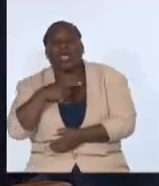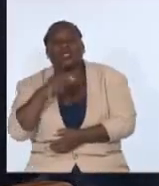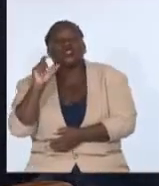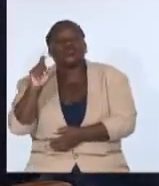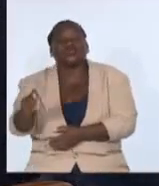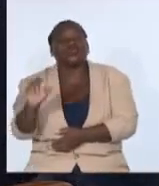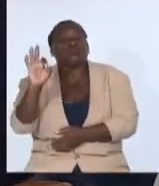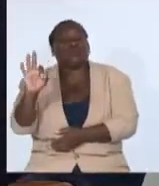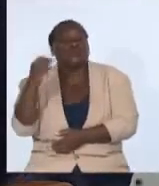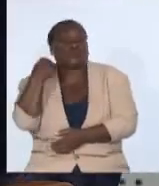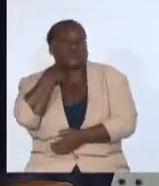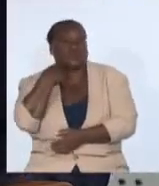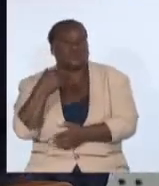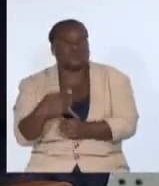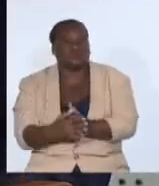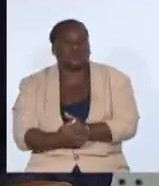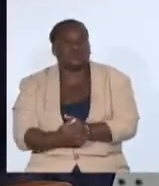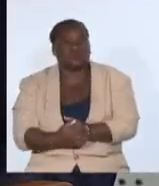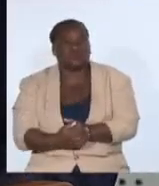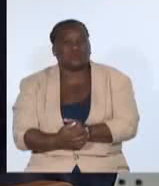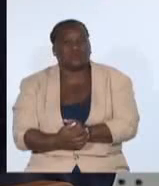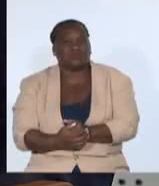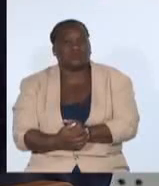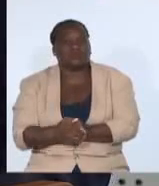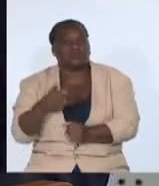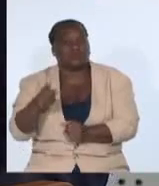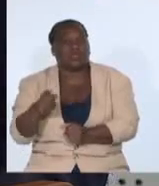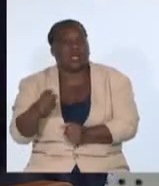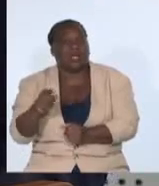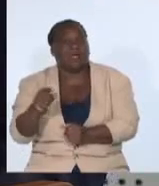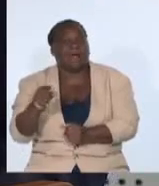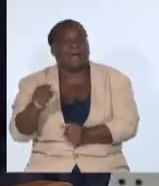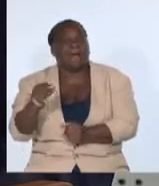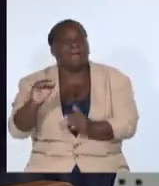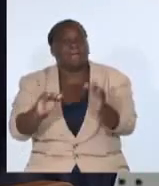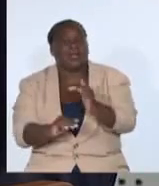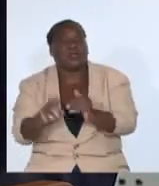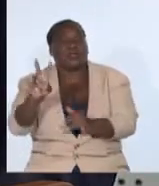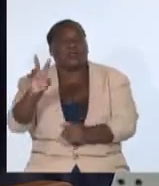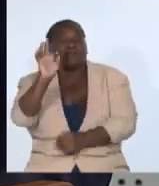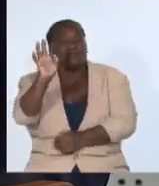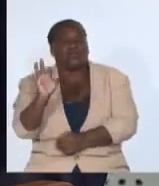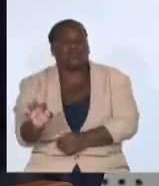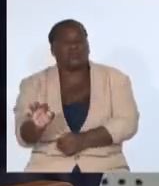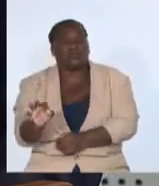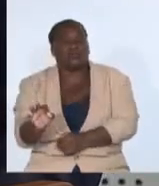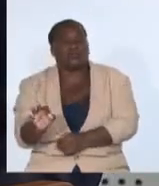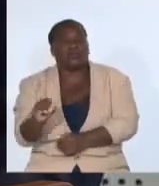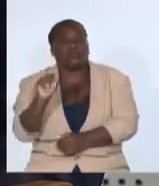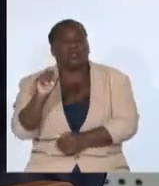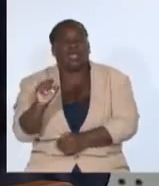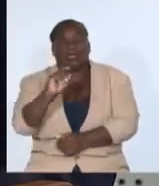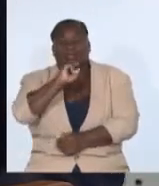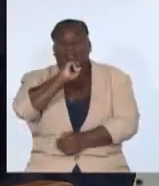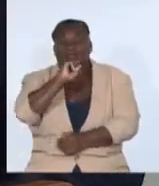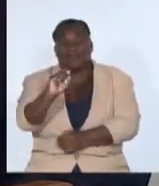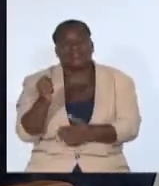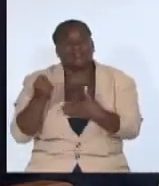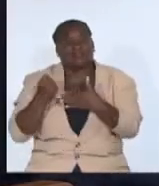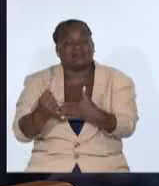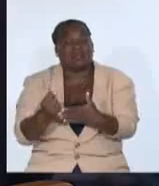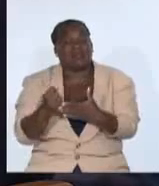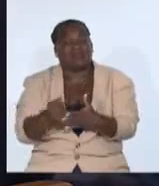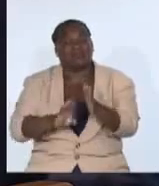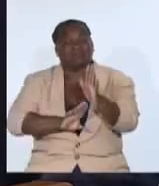años Mientras tanto menos el dos del dos por ciento de la llave eficiente ayuda oficial al desarrollo